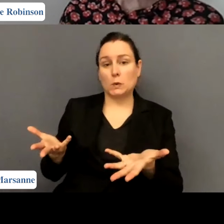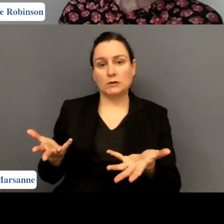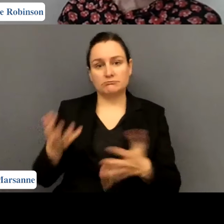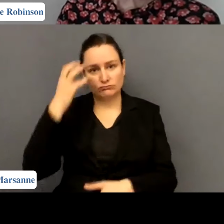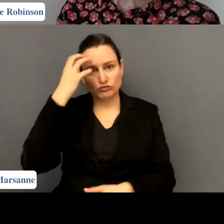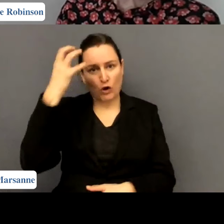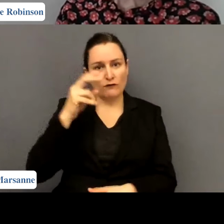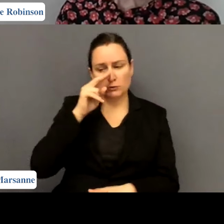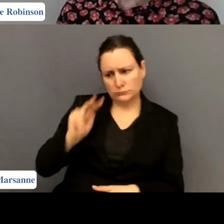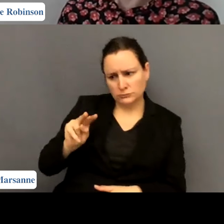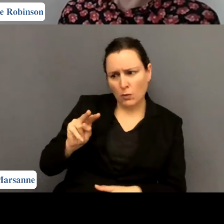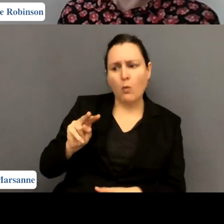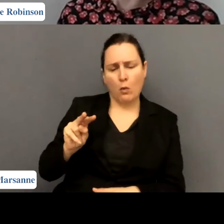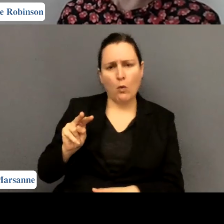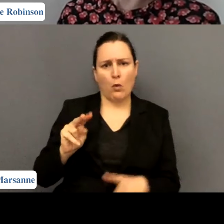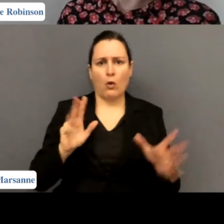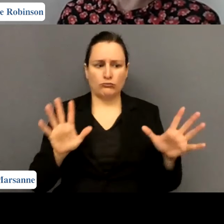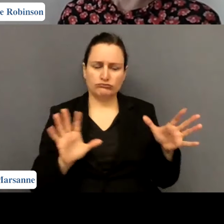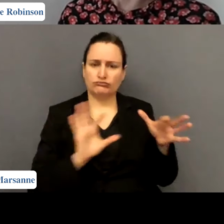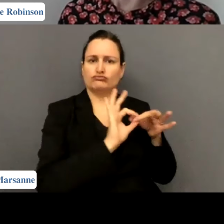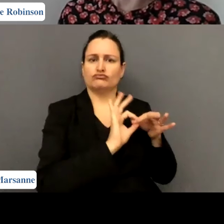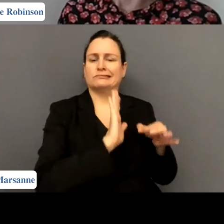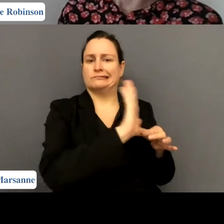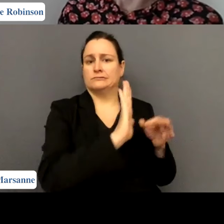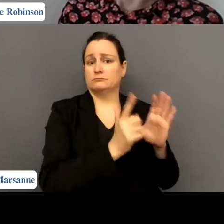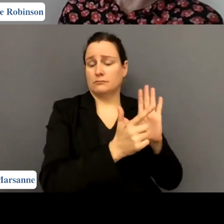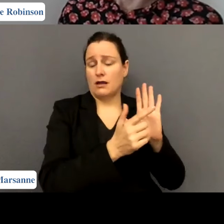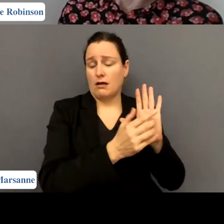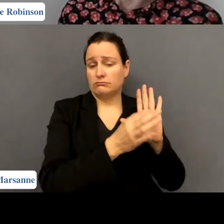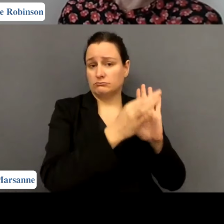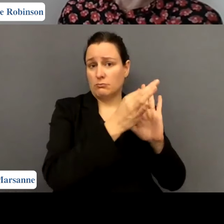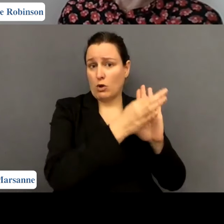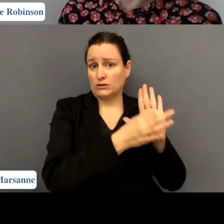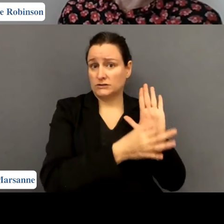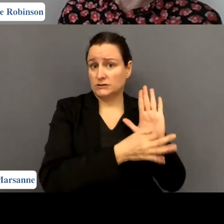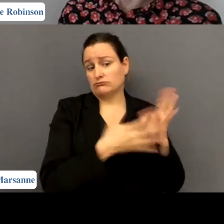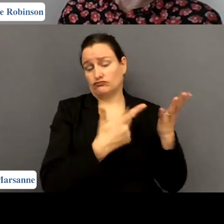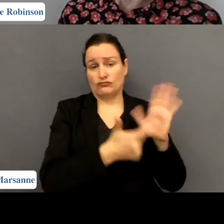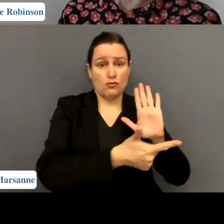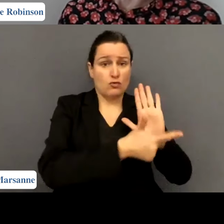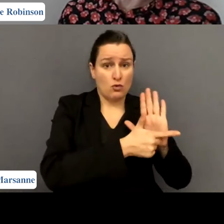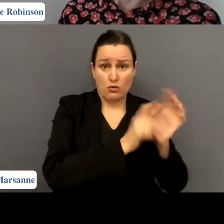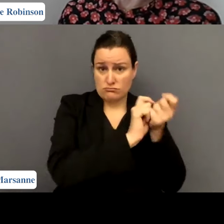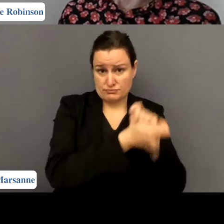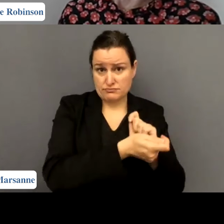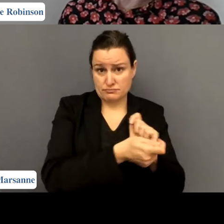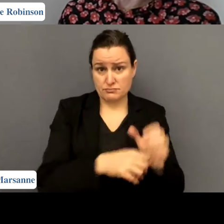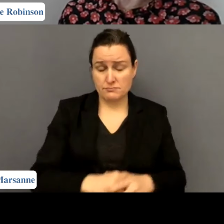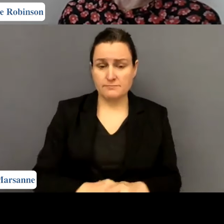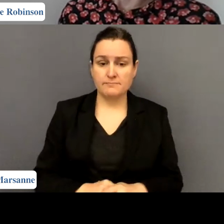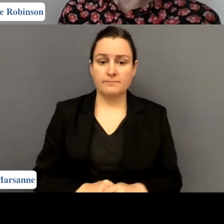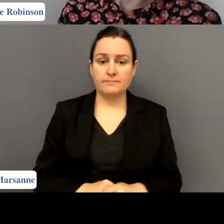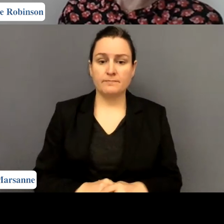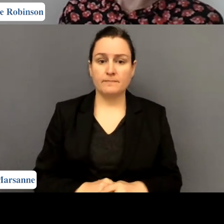tinte popular, que tienen una mirada puesta en los sectores más vulnerados históricamente,